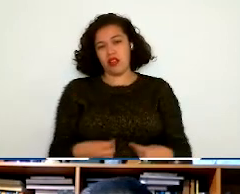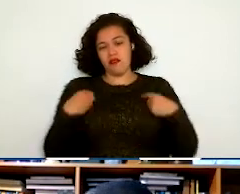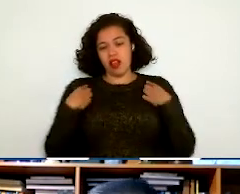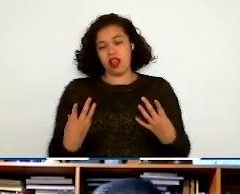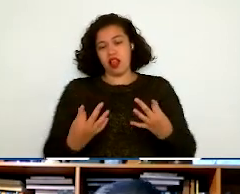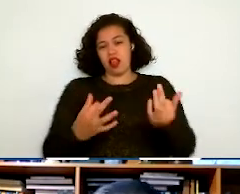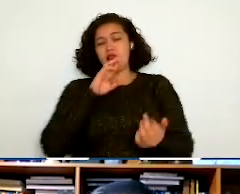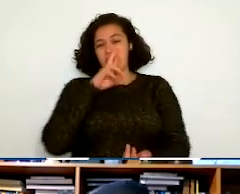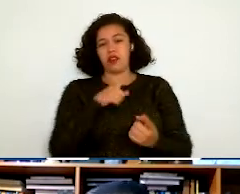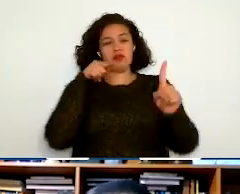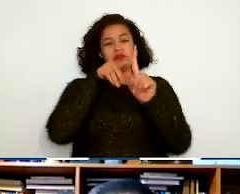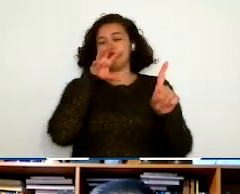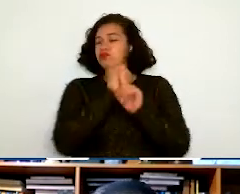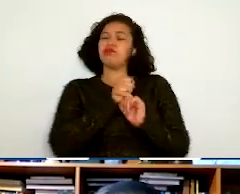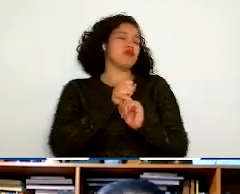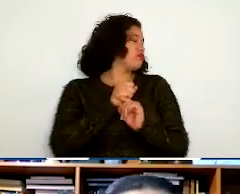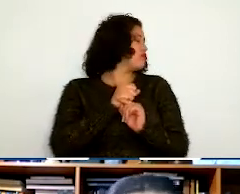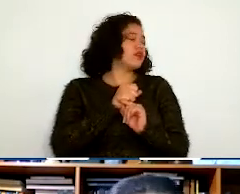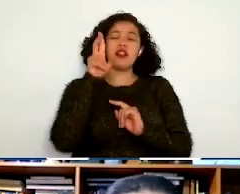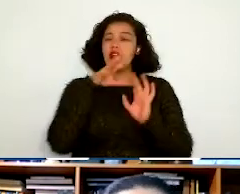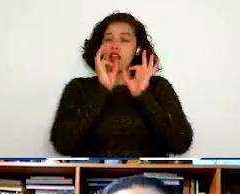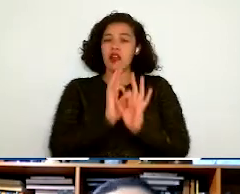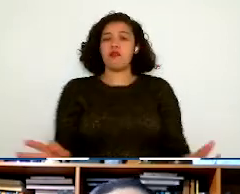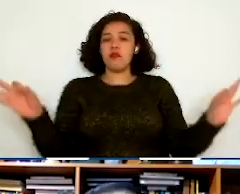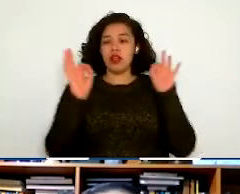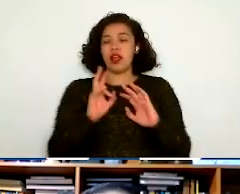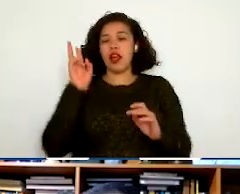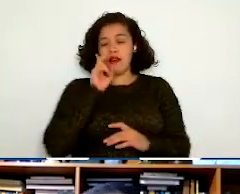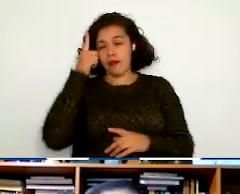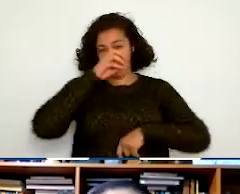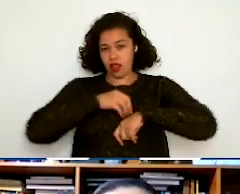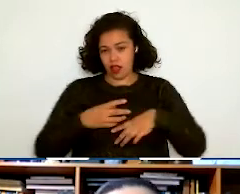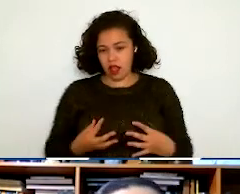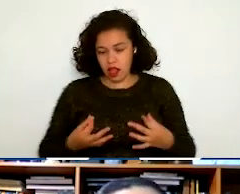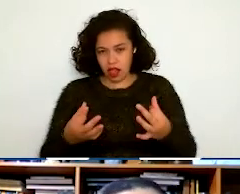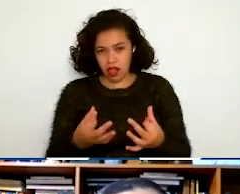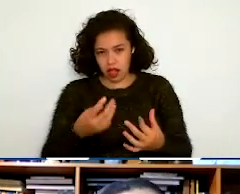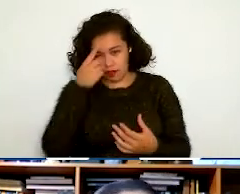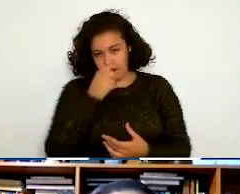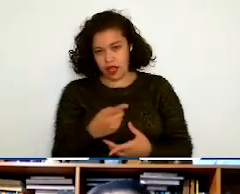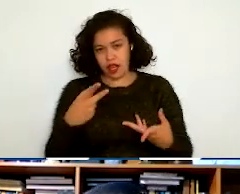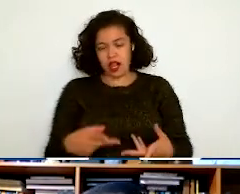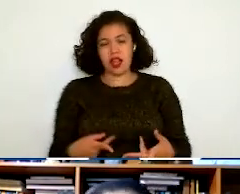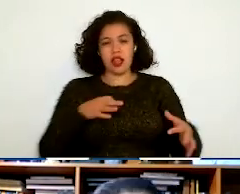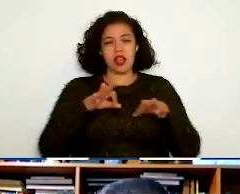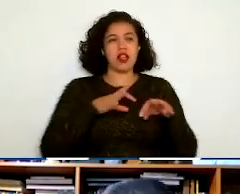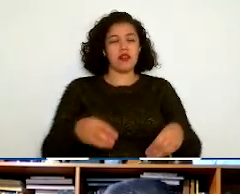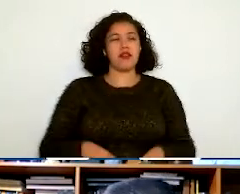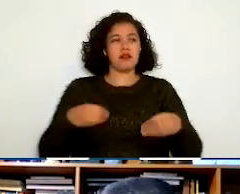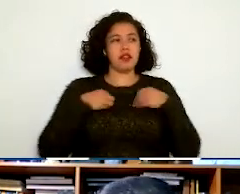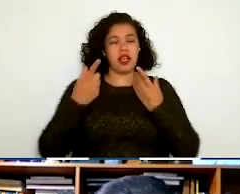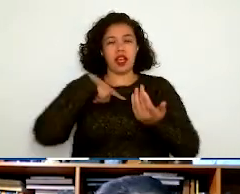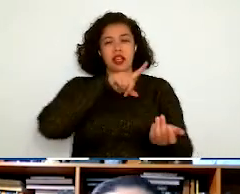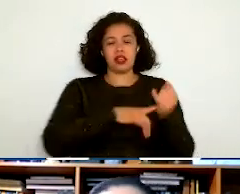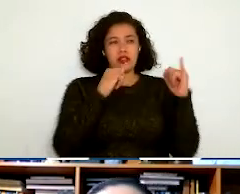Entonces, sí es muy importante que se vea esta premisa de cómo es la calidad de la vida laboral que tenemos al interior de